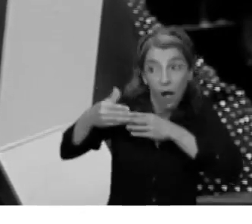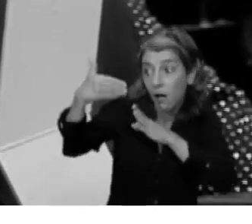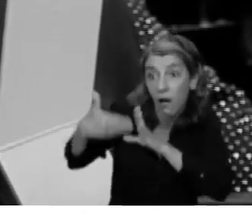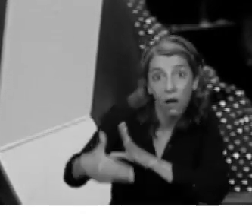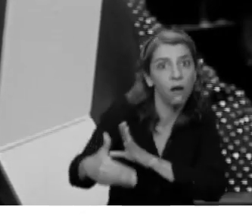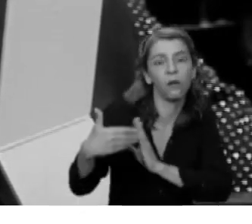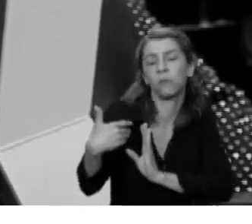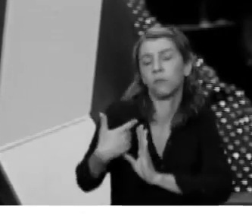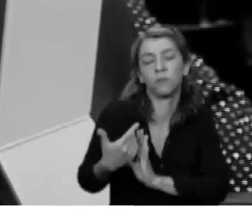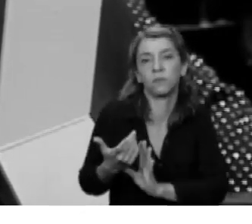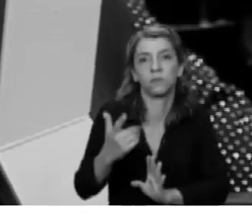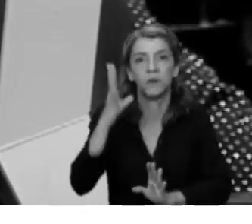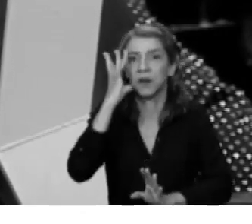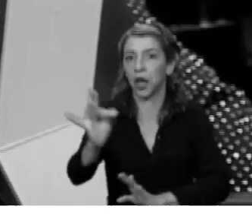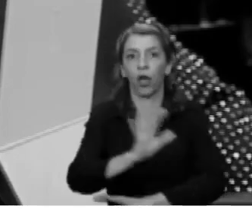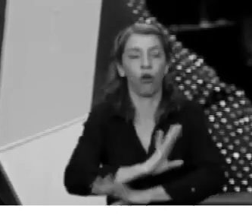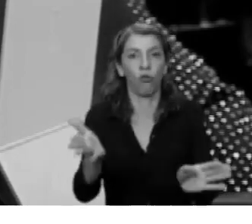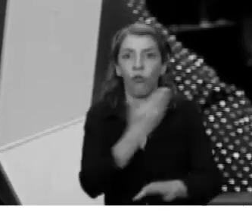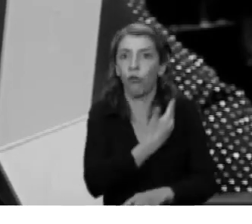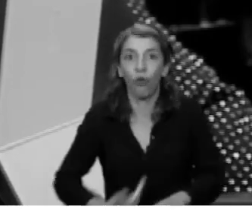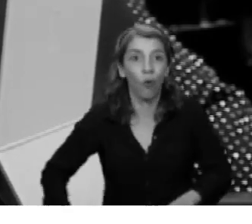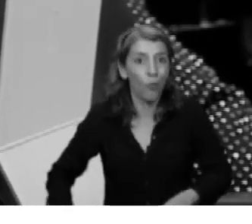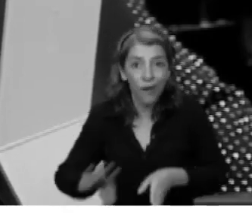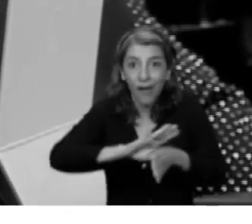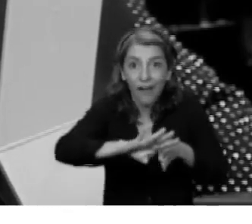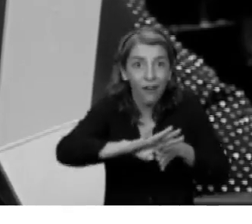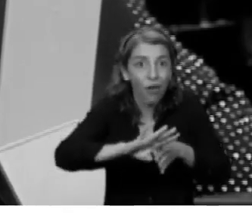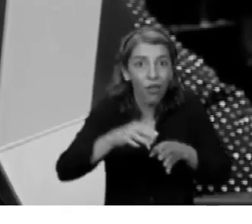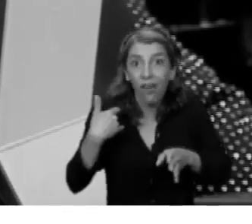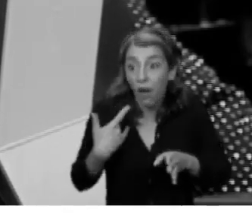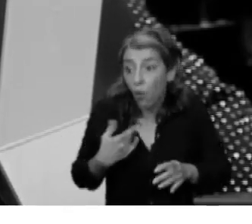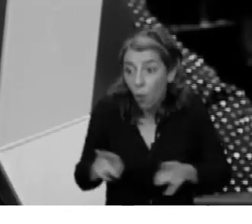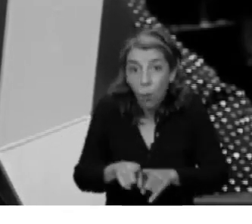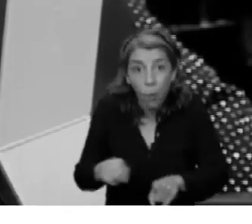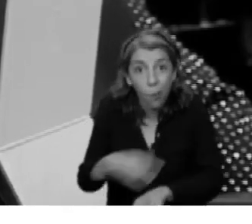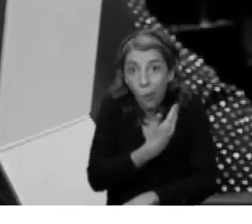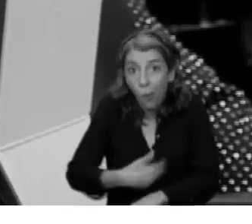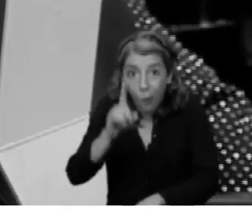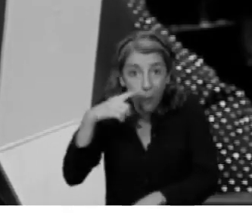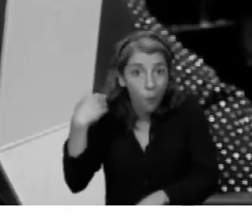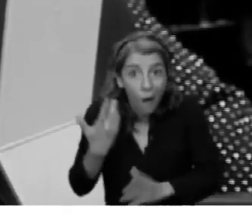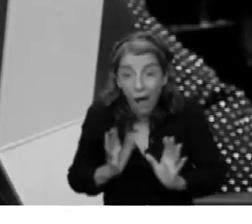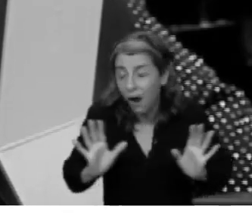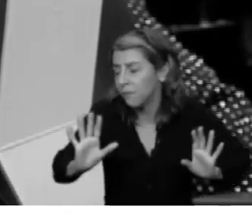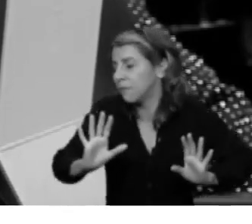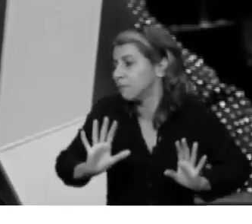un gobierno endeudó al Estado más que el de Alberto Fernández, que el del Frente de Todos.